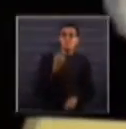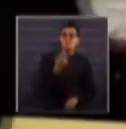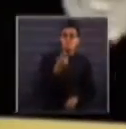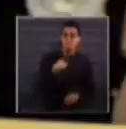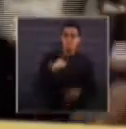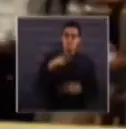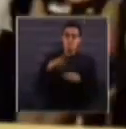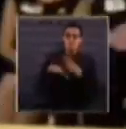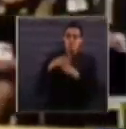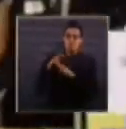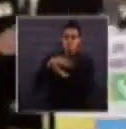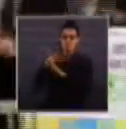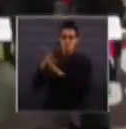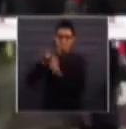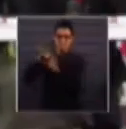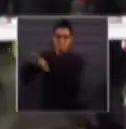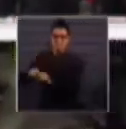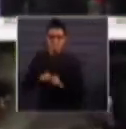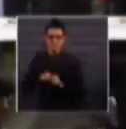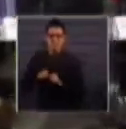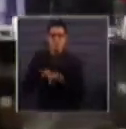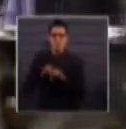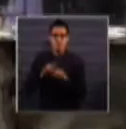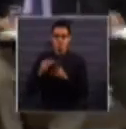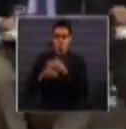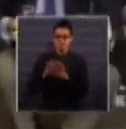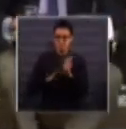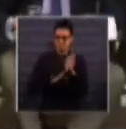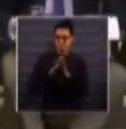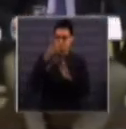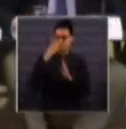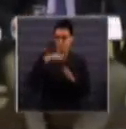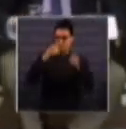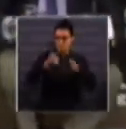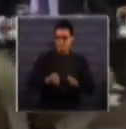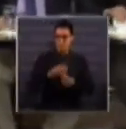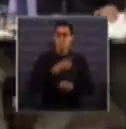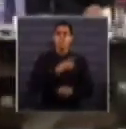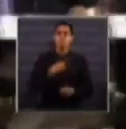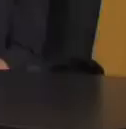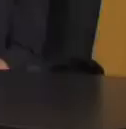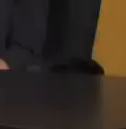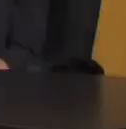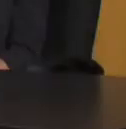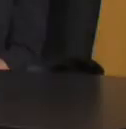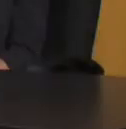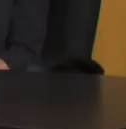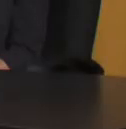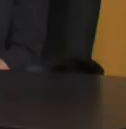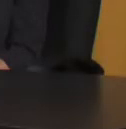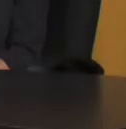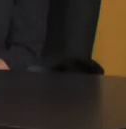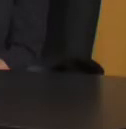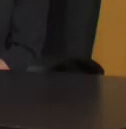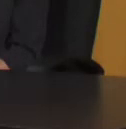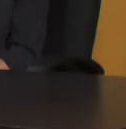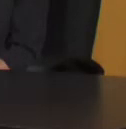de corrupción. Anticorrupción. Y finalmente Hugo Villalobos, ex dirigente empresarial, ex presidente del Instituto Electoral del